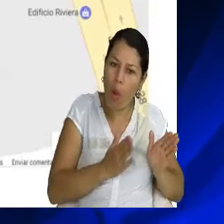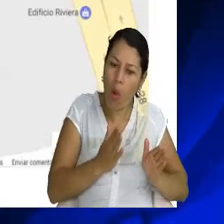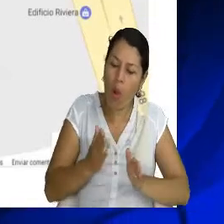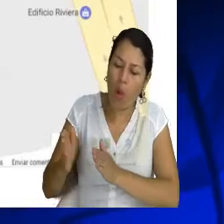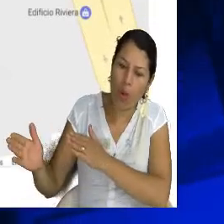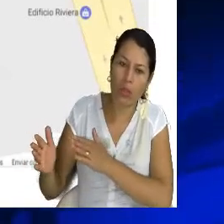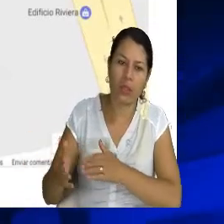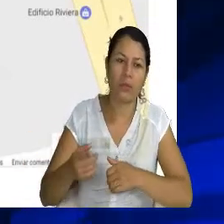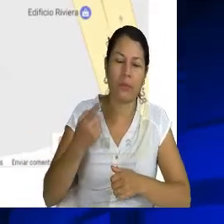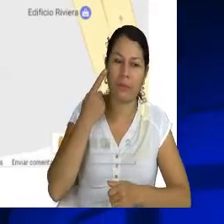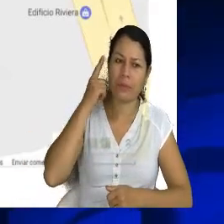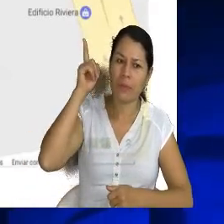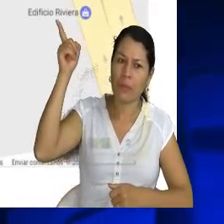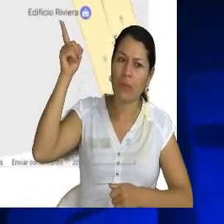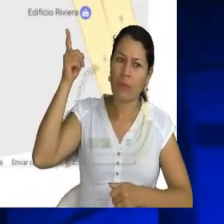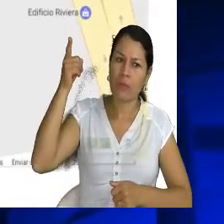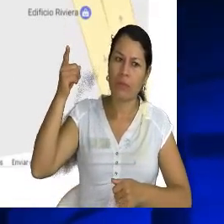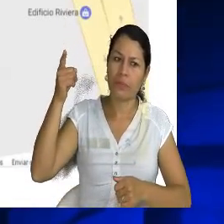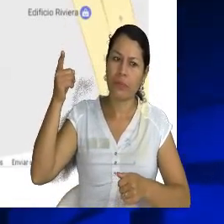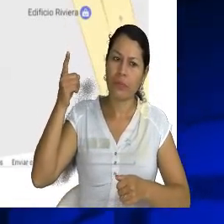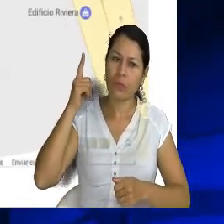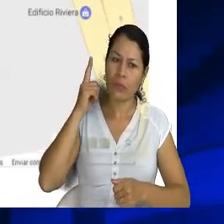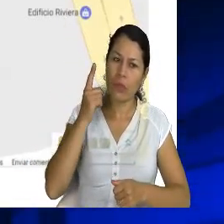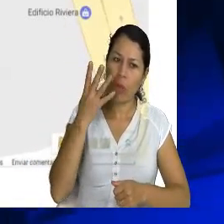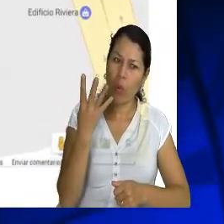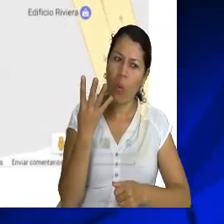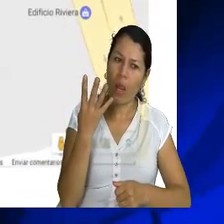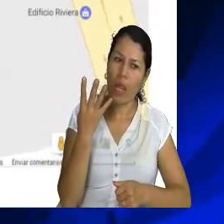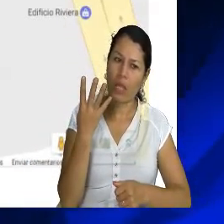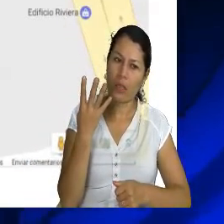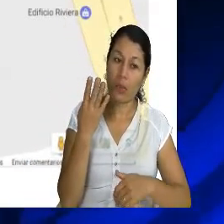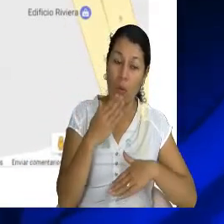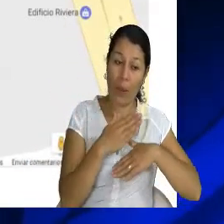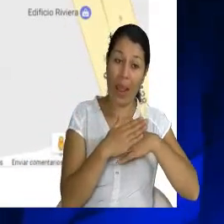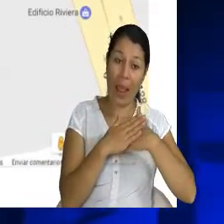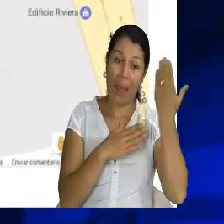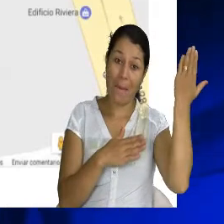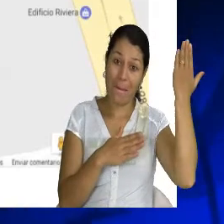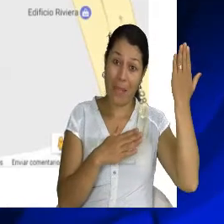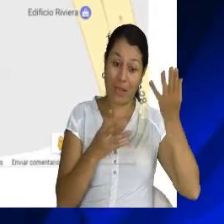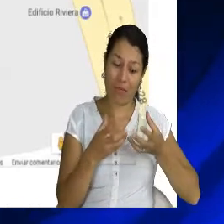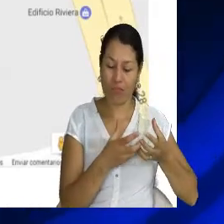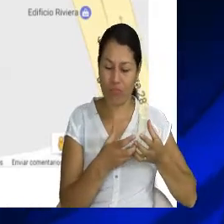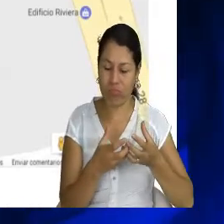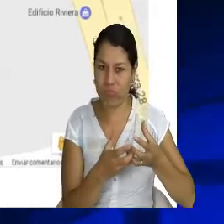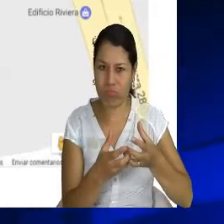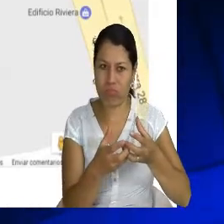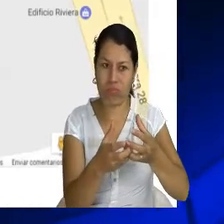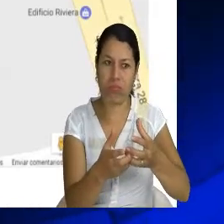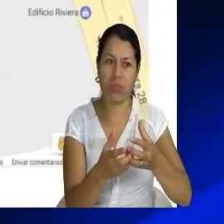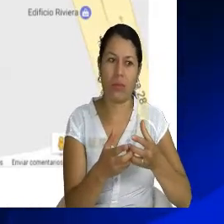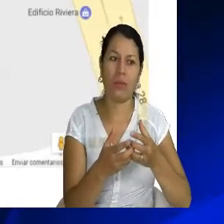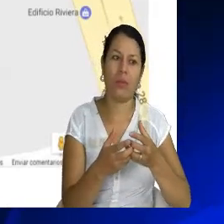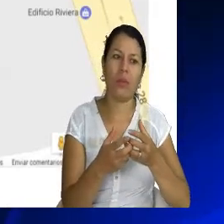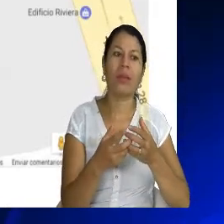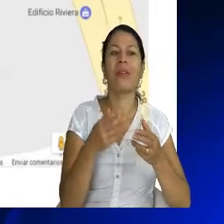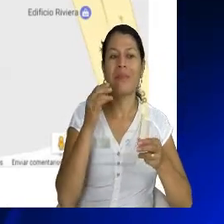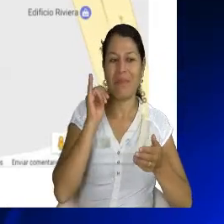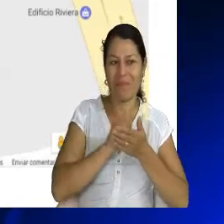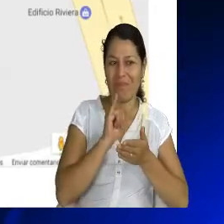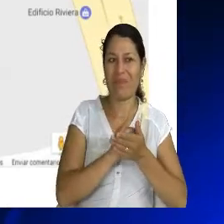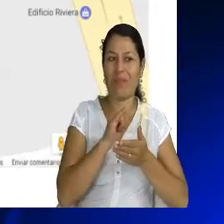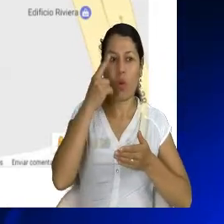1, 2, 3, 4, que son las, la ubicación de salida de las instituciones educativas por orden de inscripción, o sea, de